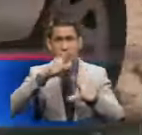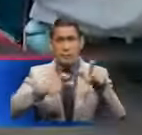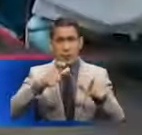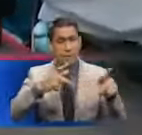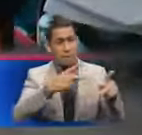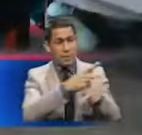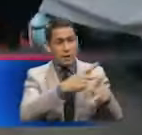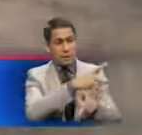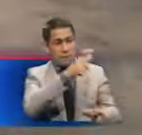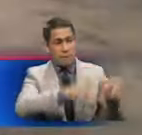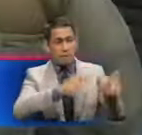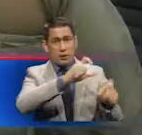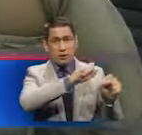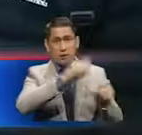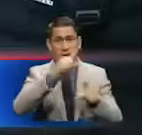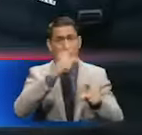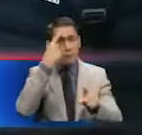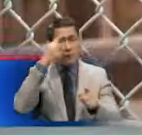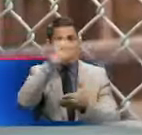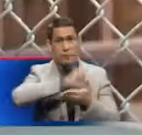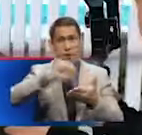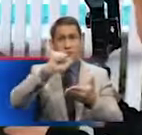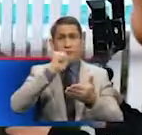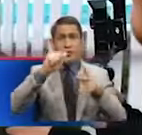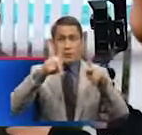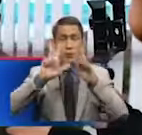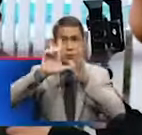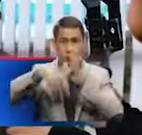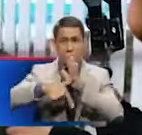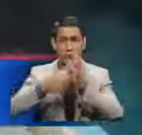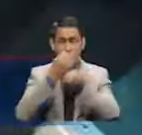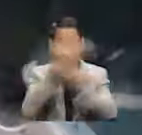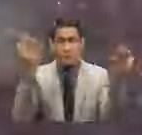los migrantes. No se lo pierdan.